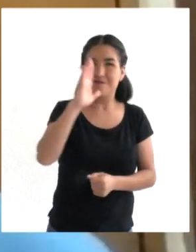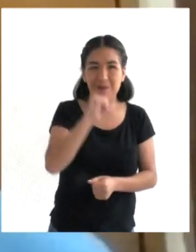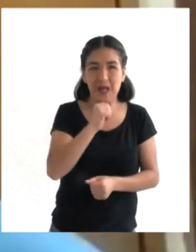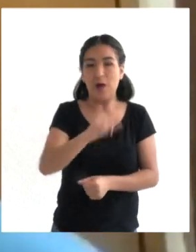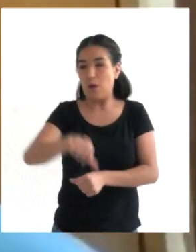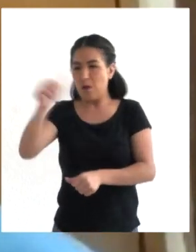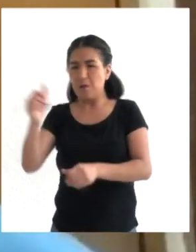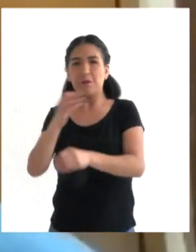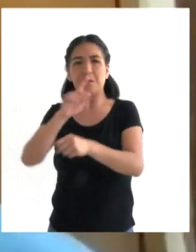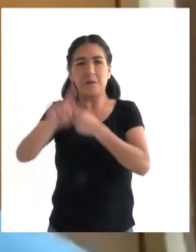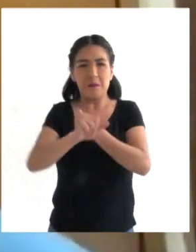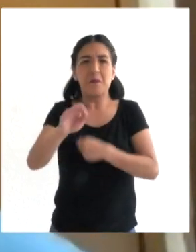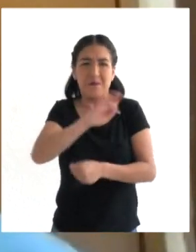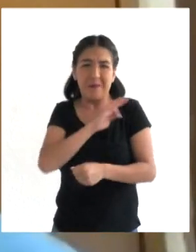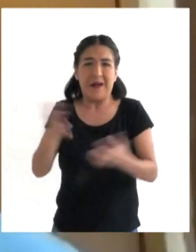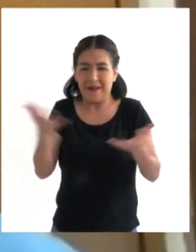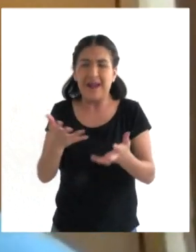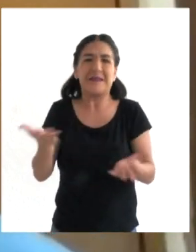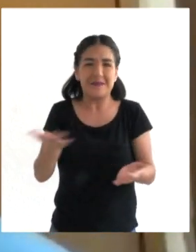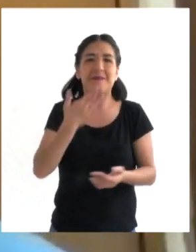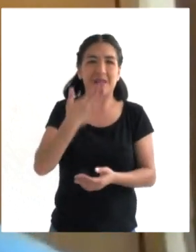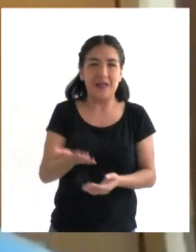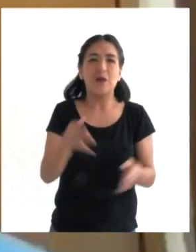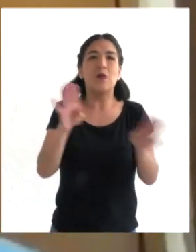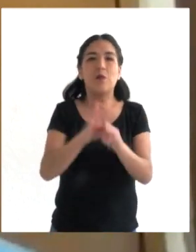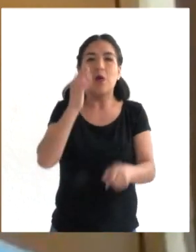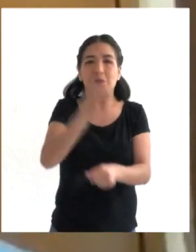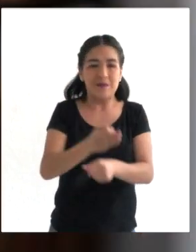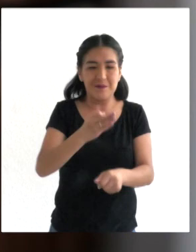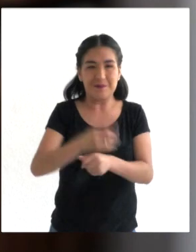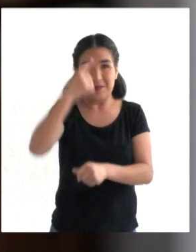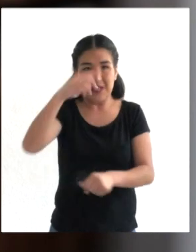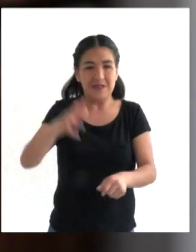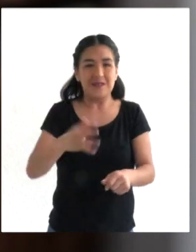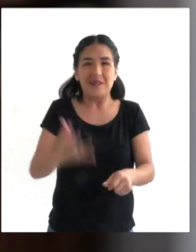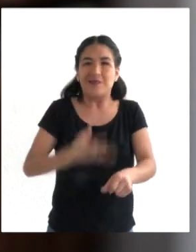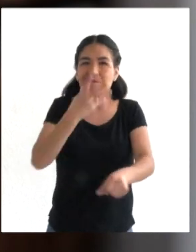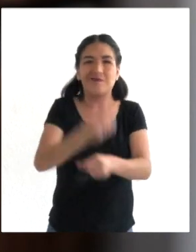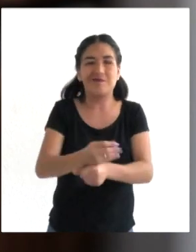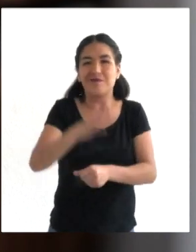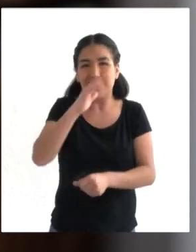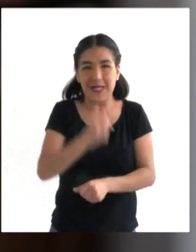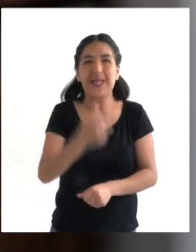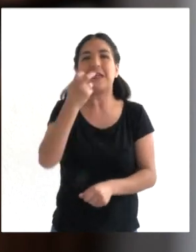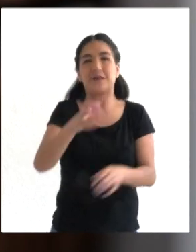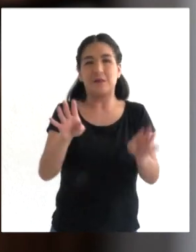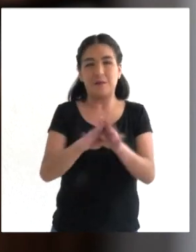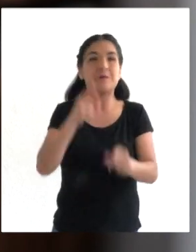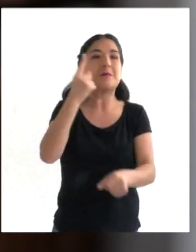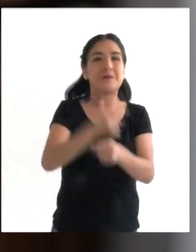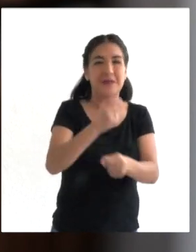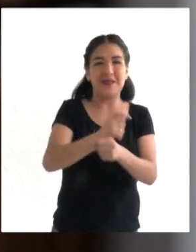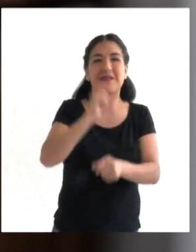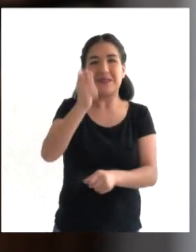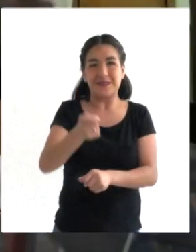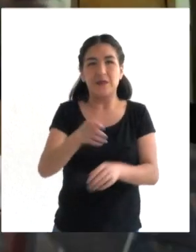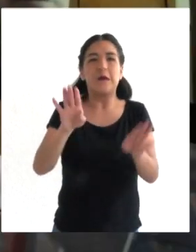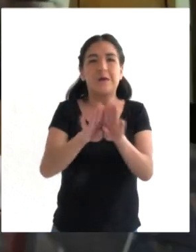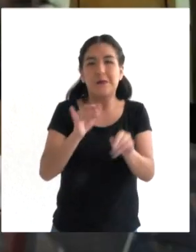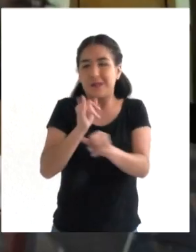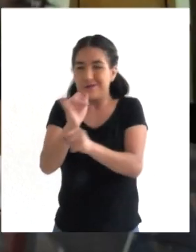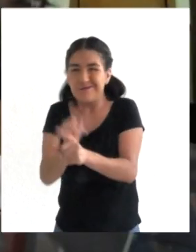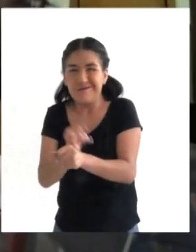que sabemos en este momento no nos da para solucionarlo. Entonces tenemos, número uno, que